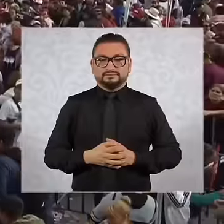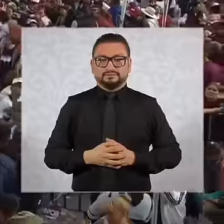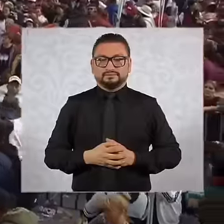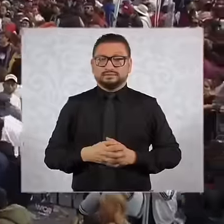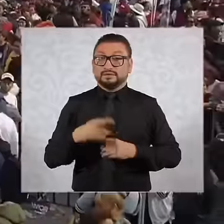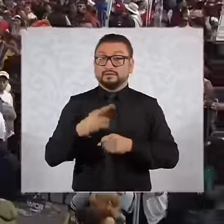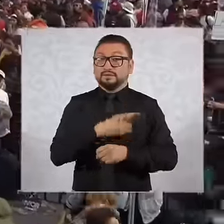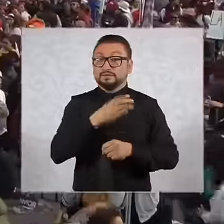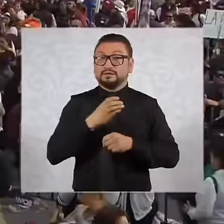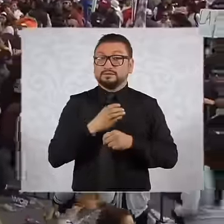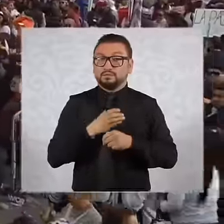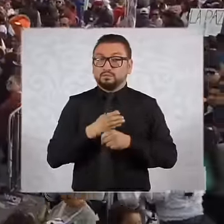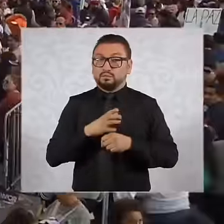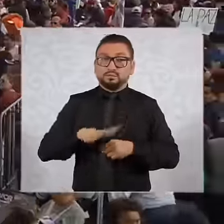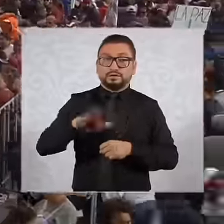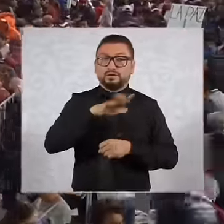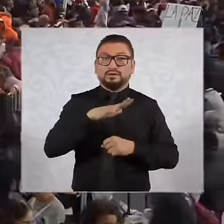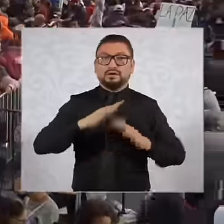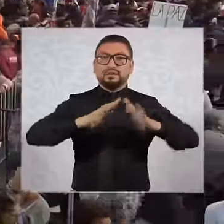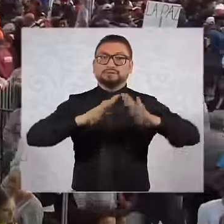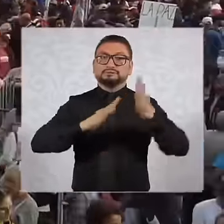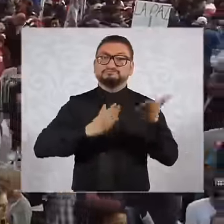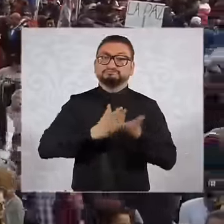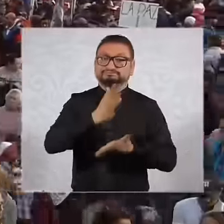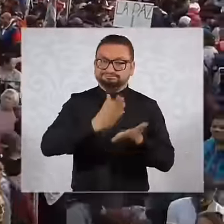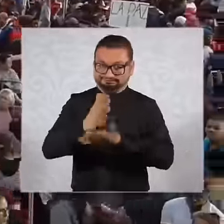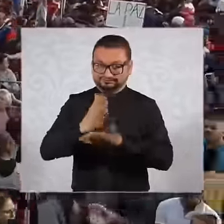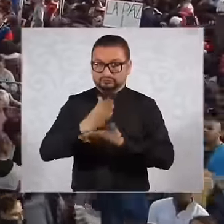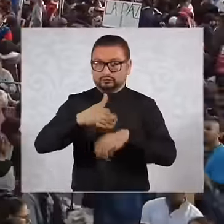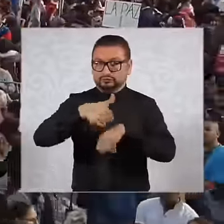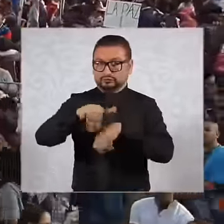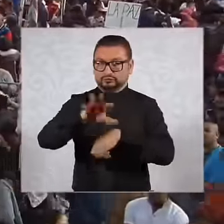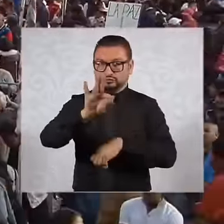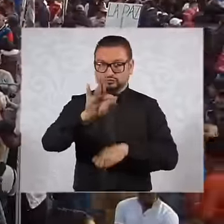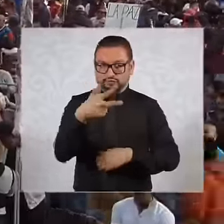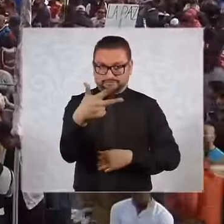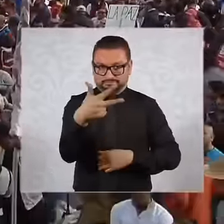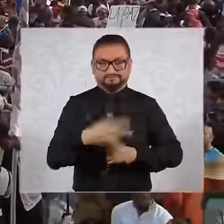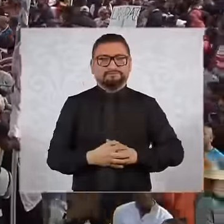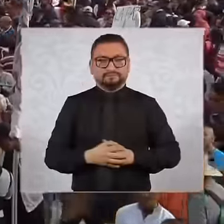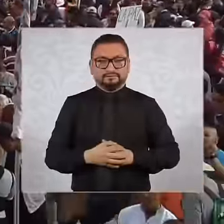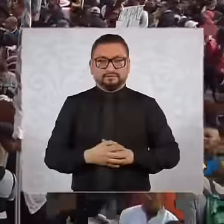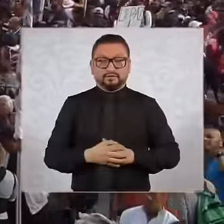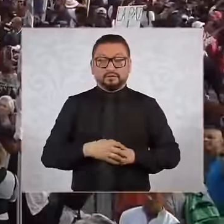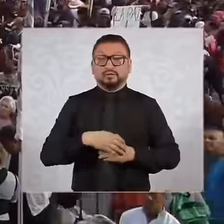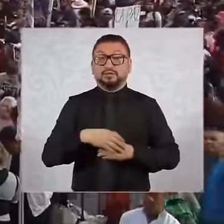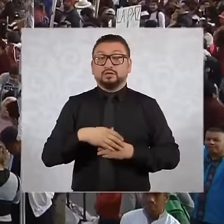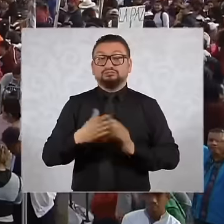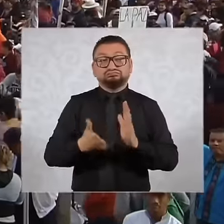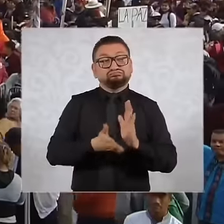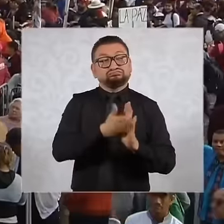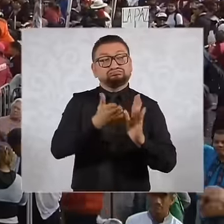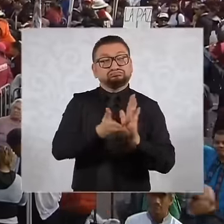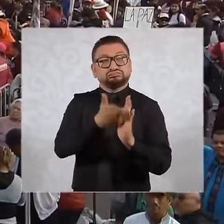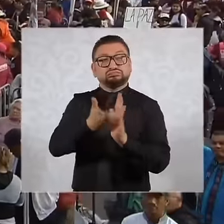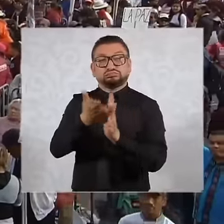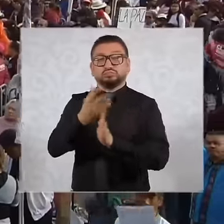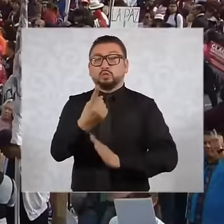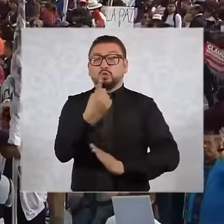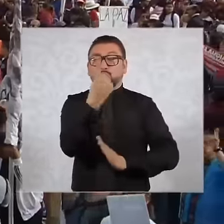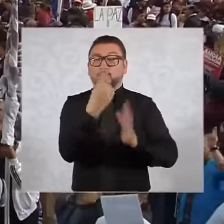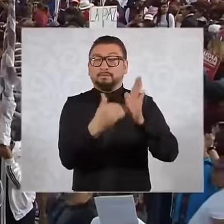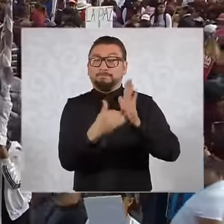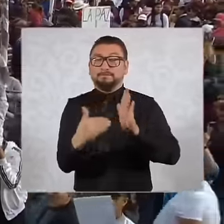República con acceso a la vivienda. 48. Construiremos al menos 1 millón